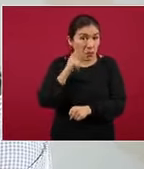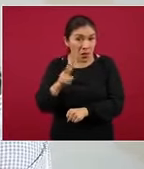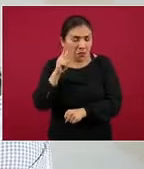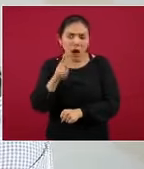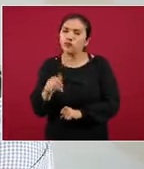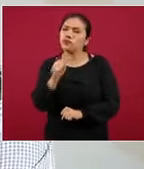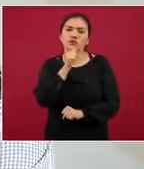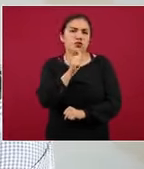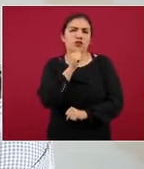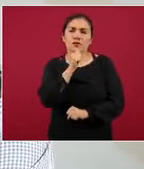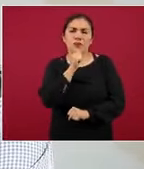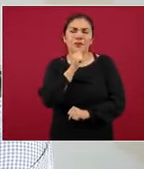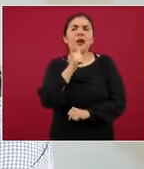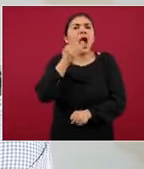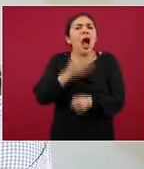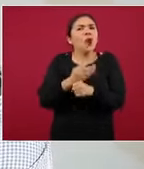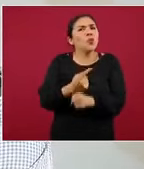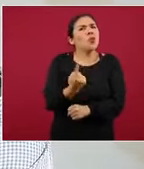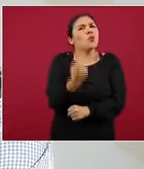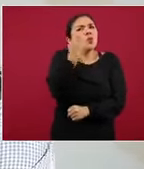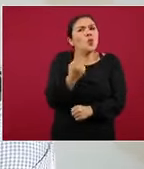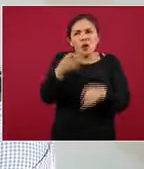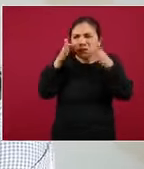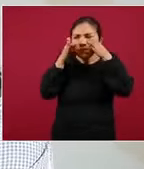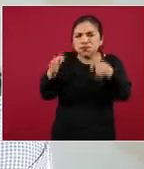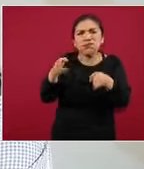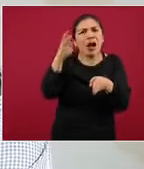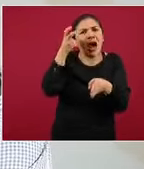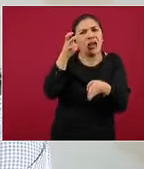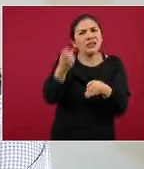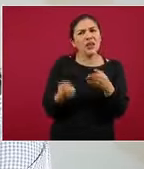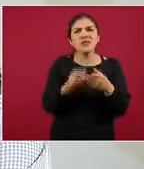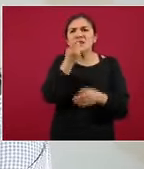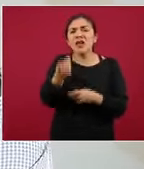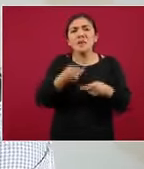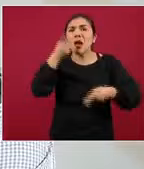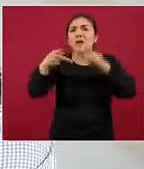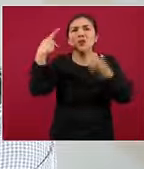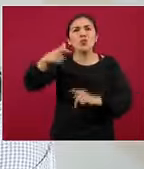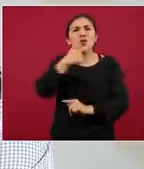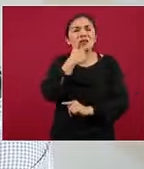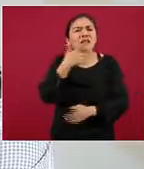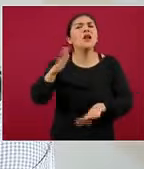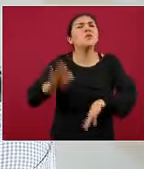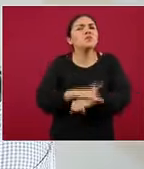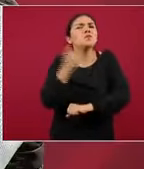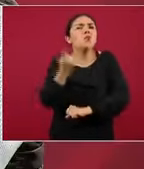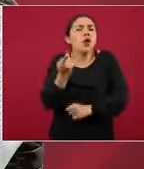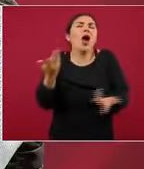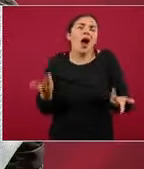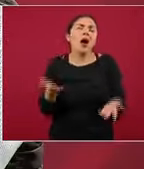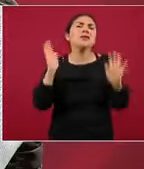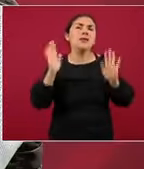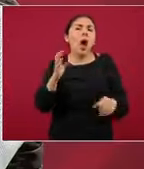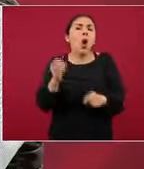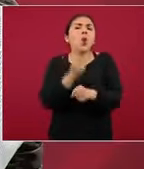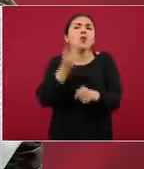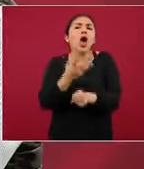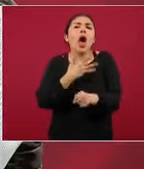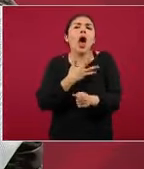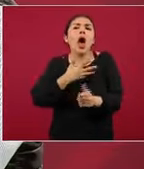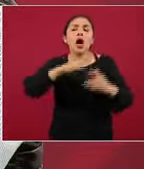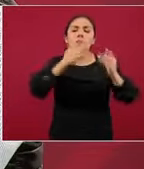dado. ¿Por qué en este momento hay un enfoque importante sobre esta nueva variante inglesa? Porque, bueno, ha habido la oportunidad de poder